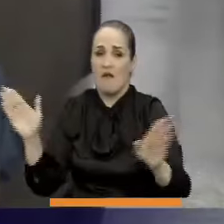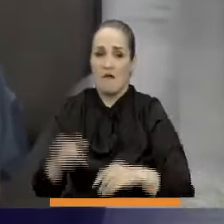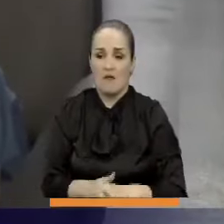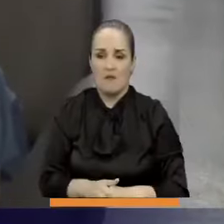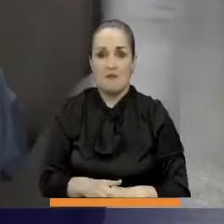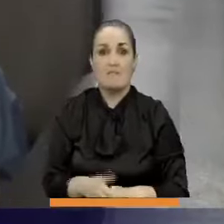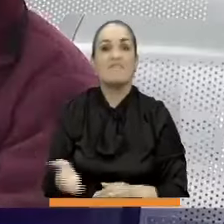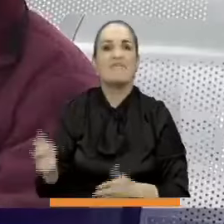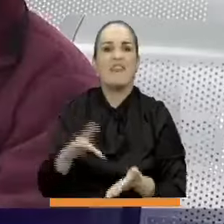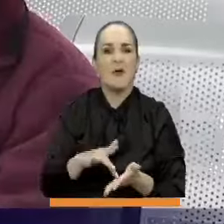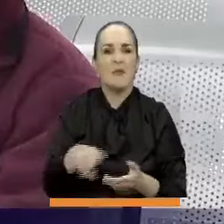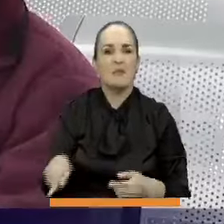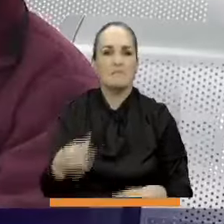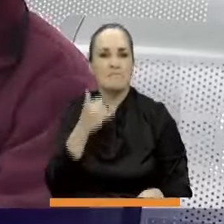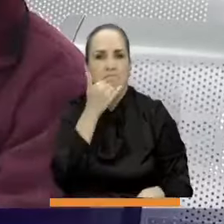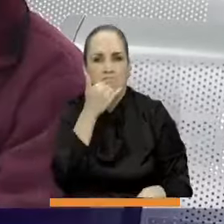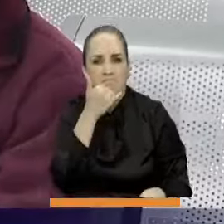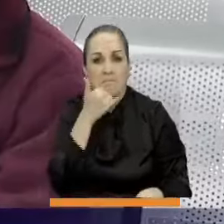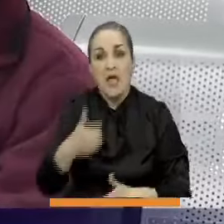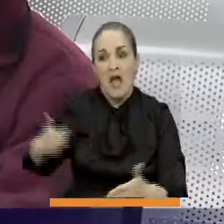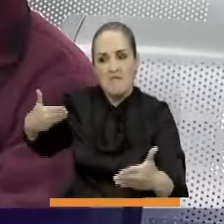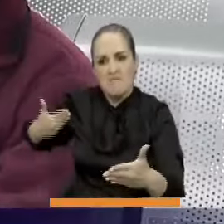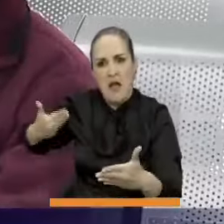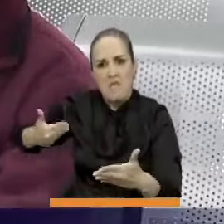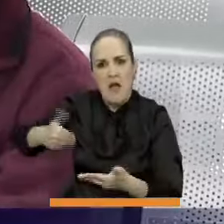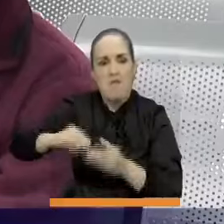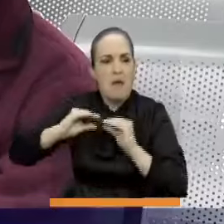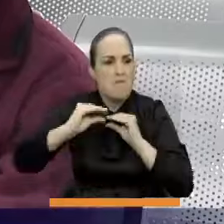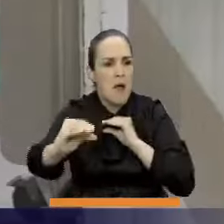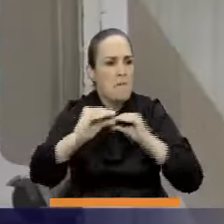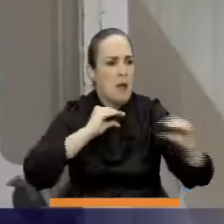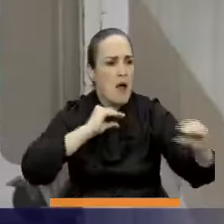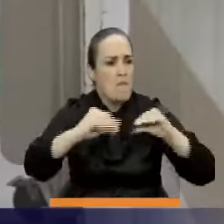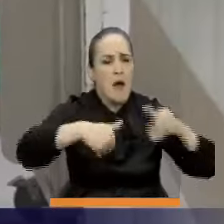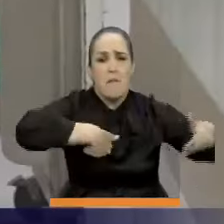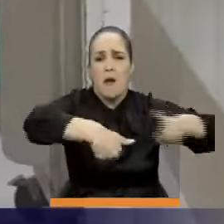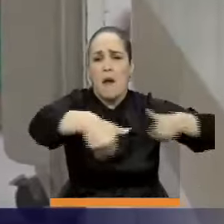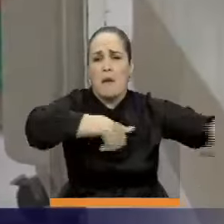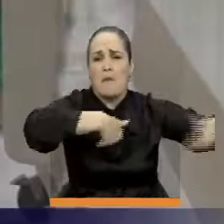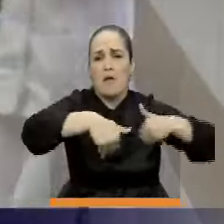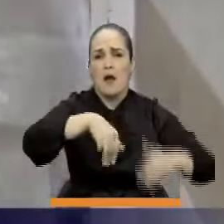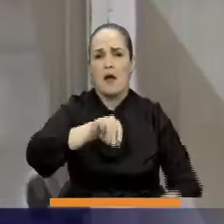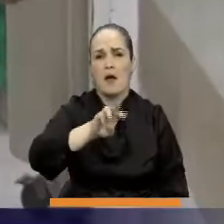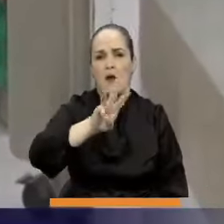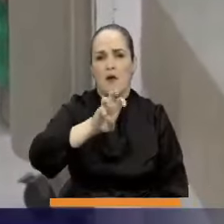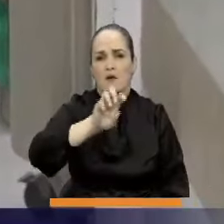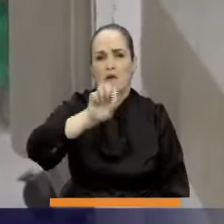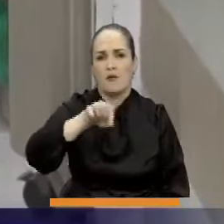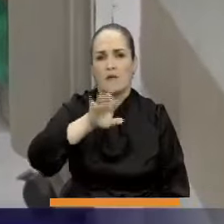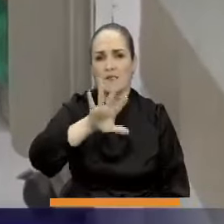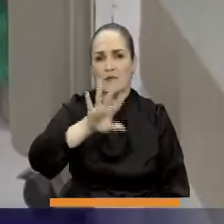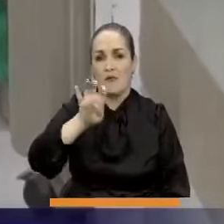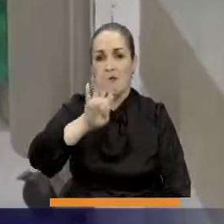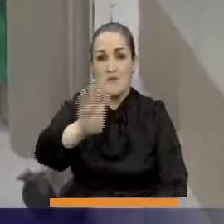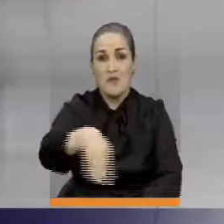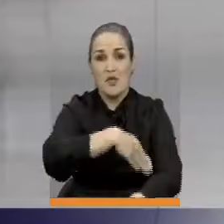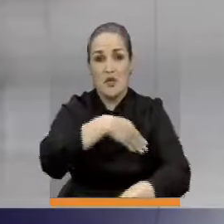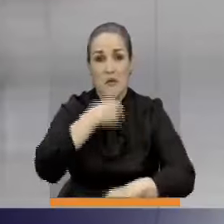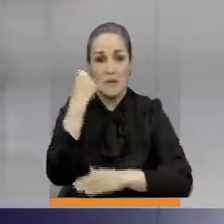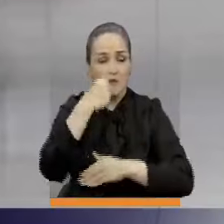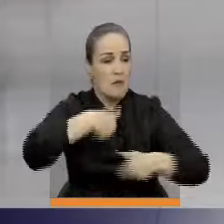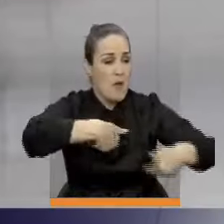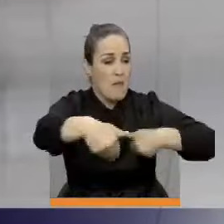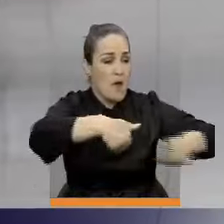eran las deudas. El proceso liquidatorio recibió reclamaciones de pago por 8.59 billones de pesos. La EPS